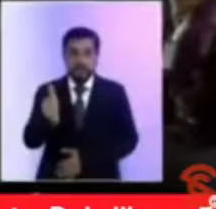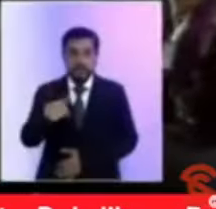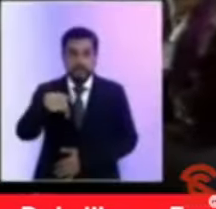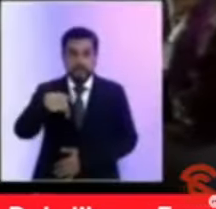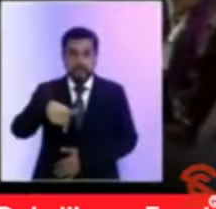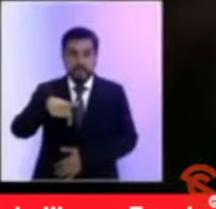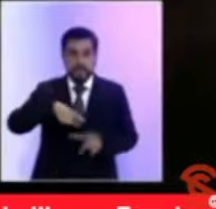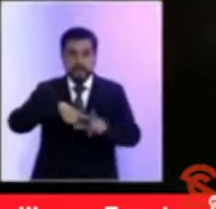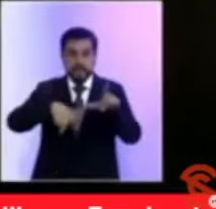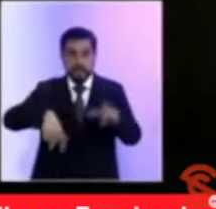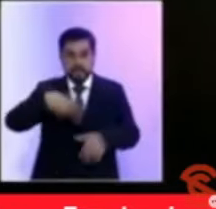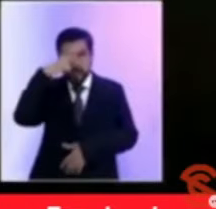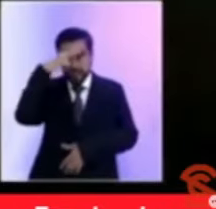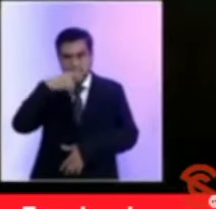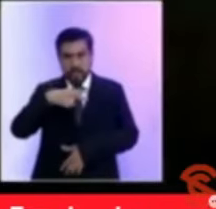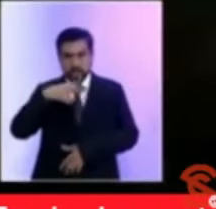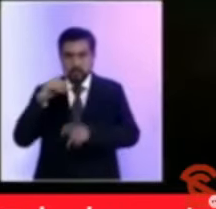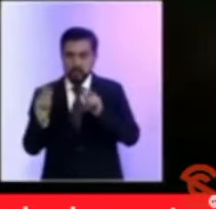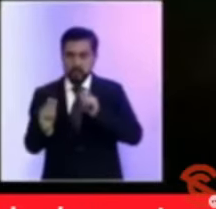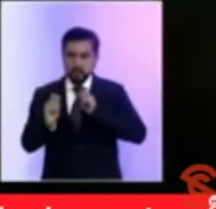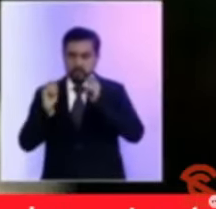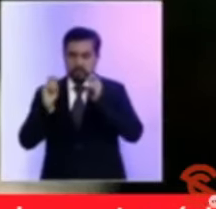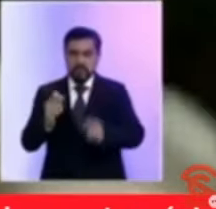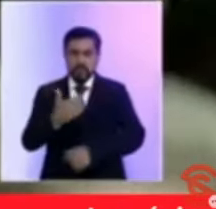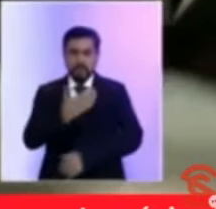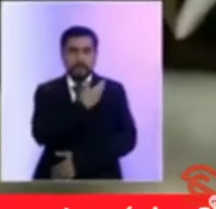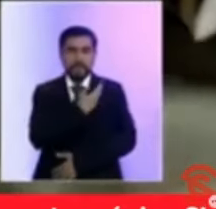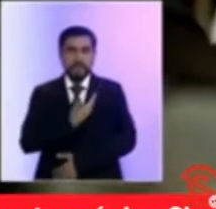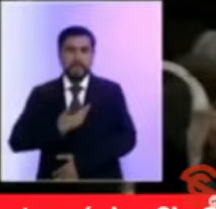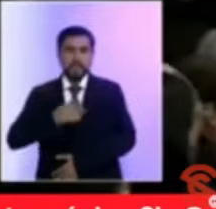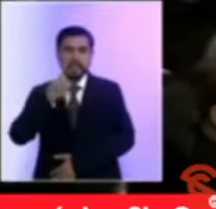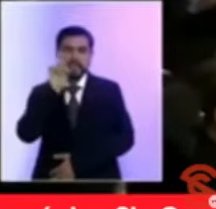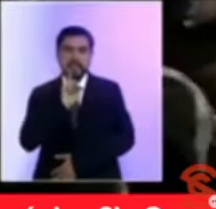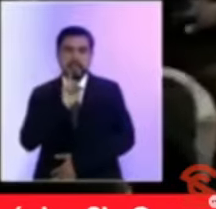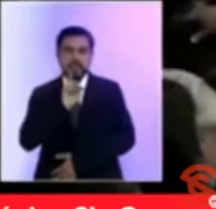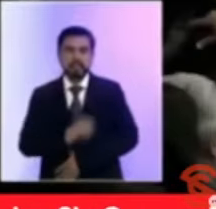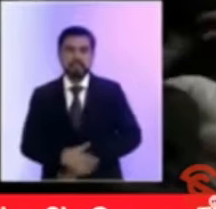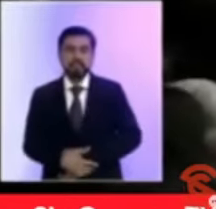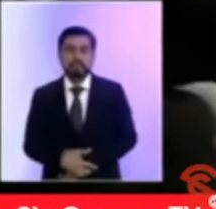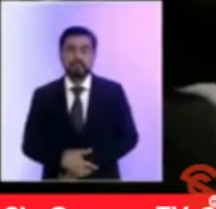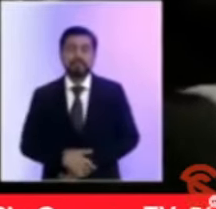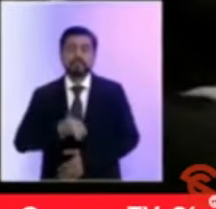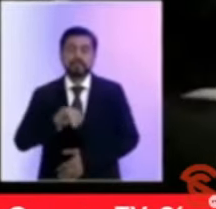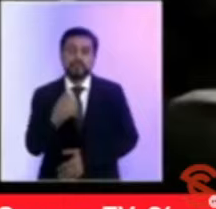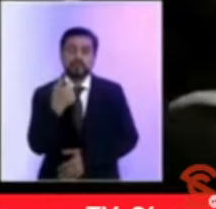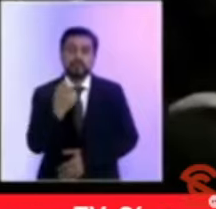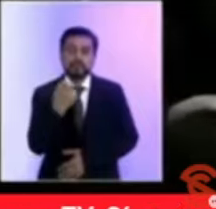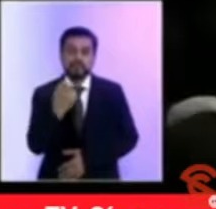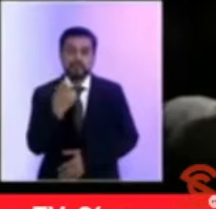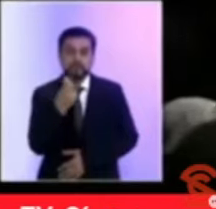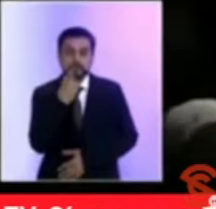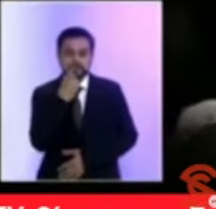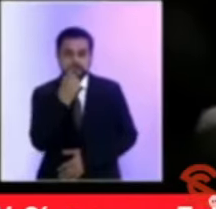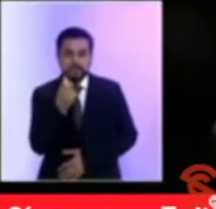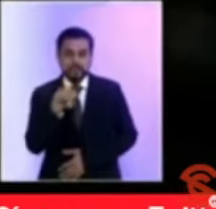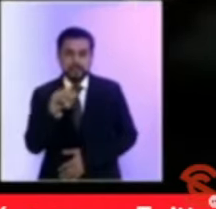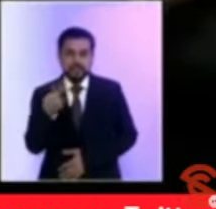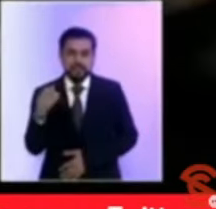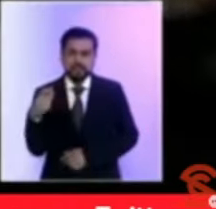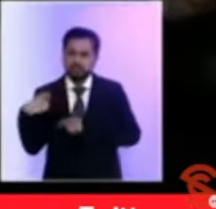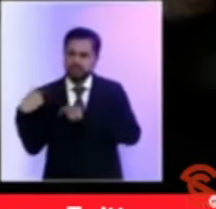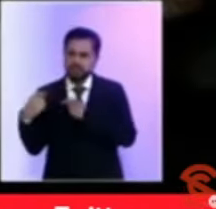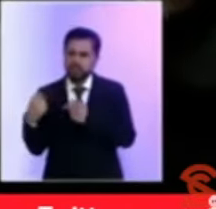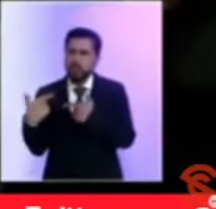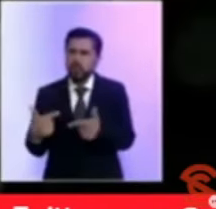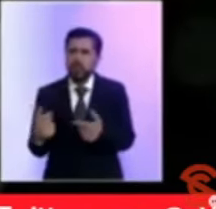esta esto que dice la presidenta Claudia sh como padre de una niña que espero algún día pues llegue Tan